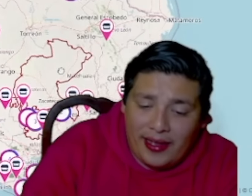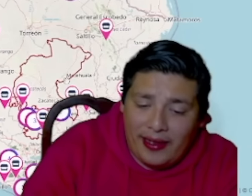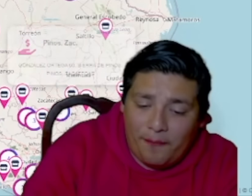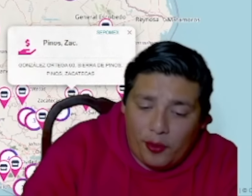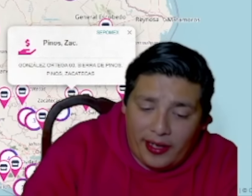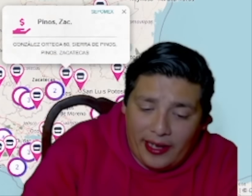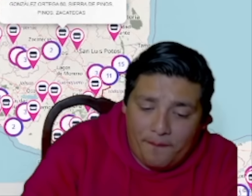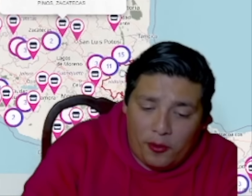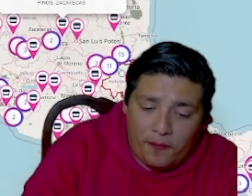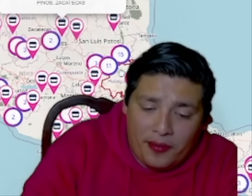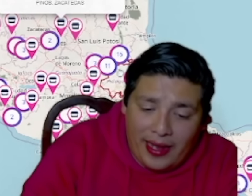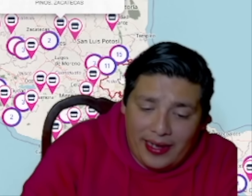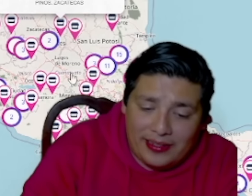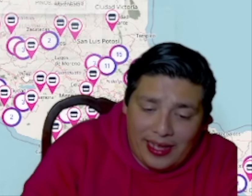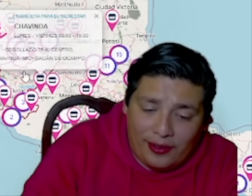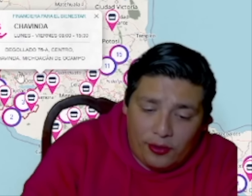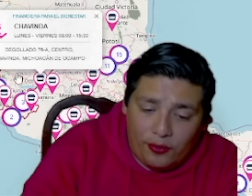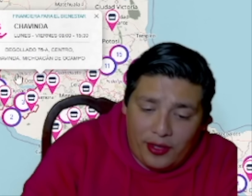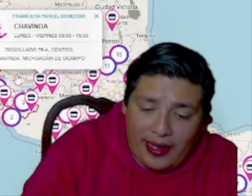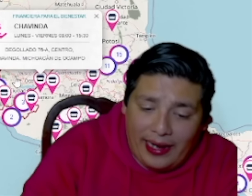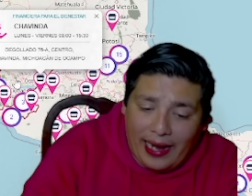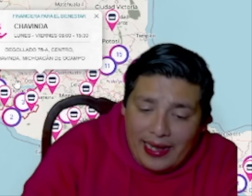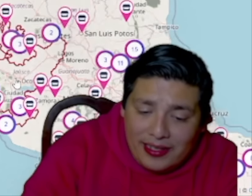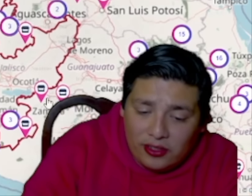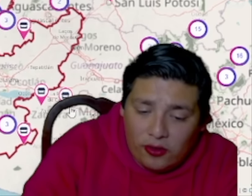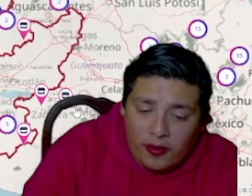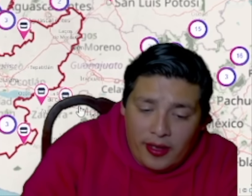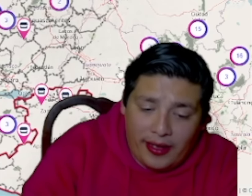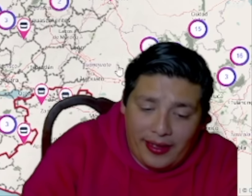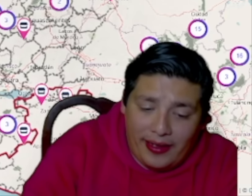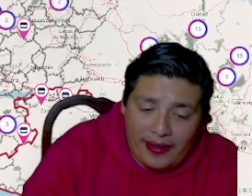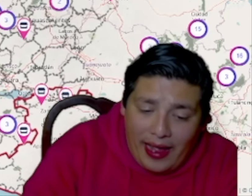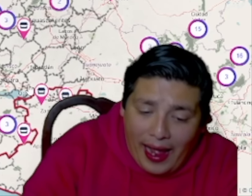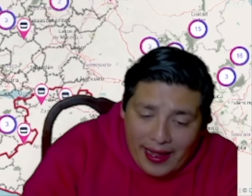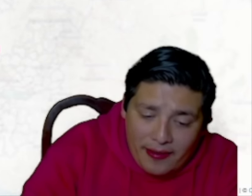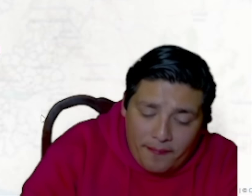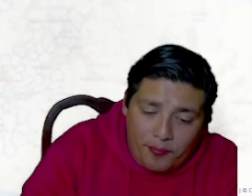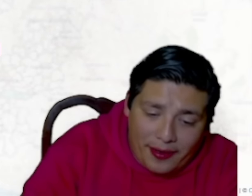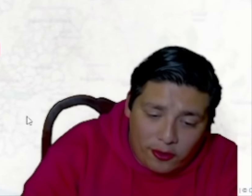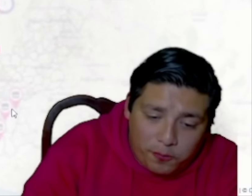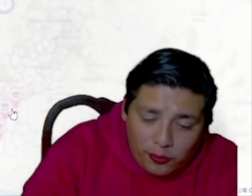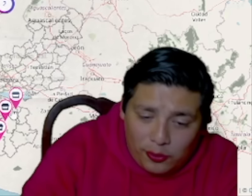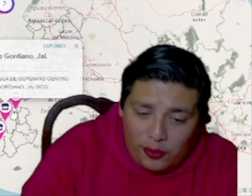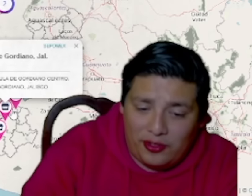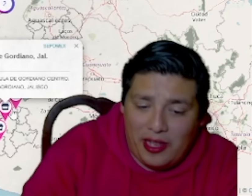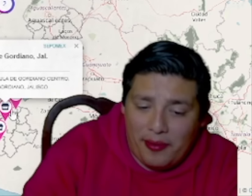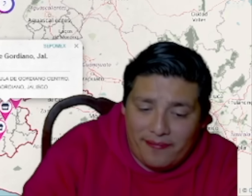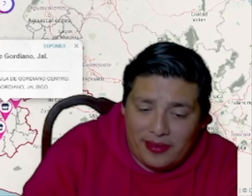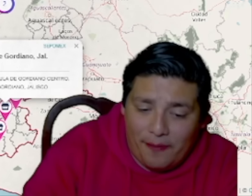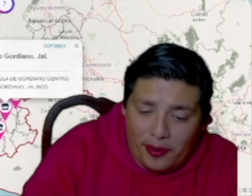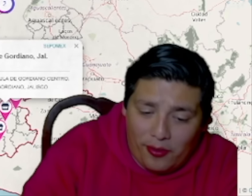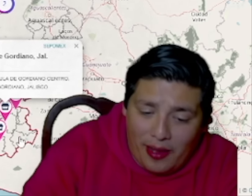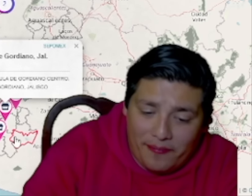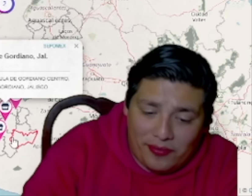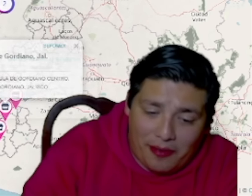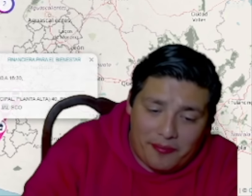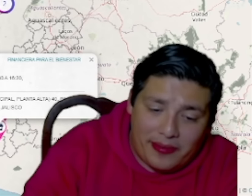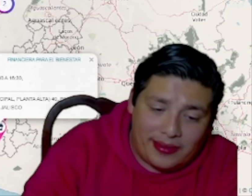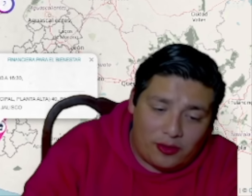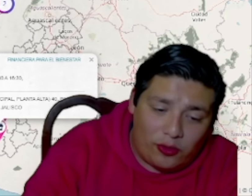aquí por ejemplo el estado de Jalisco, hay varios puntos de venta,